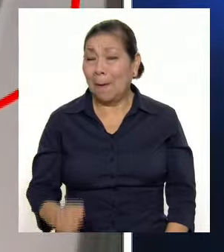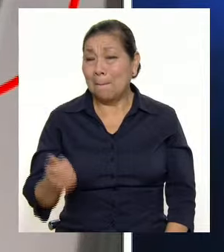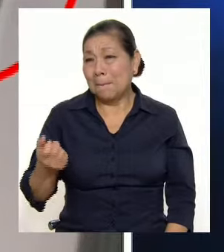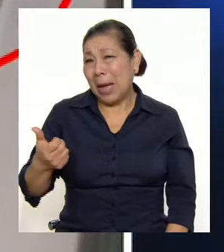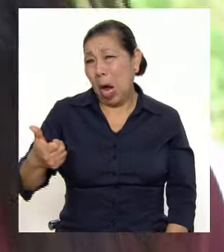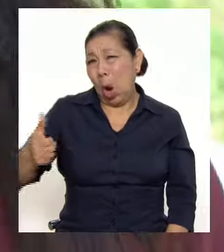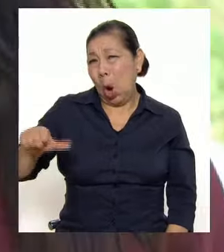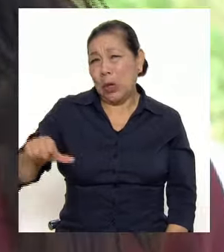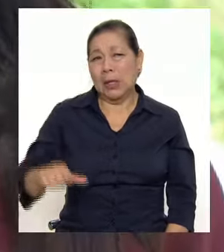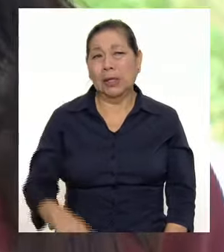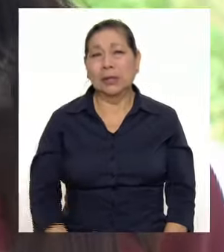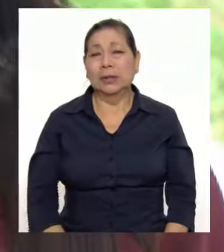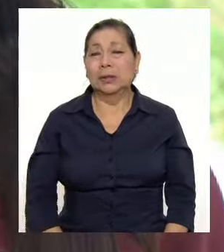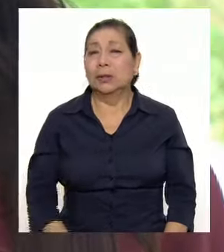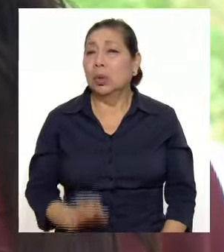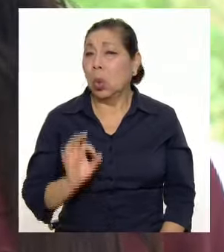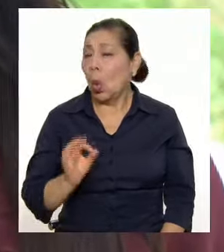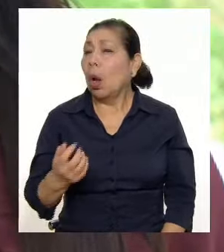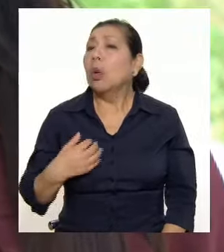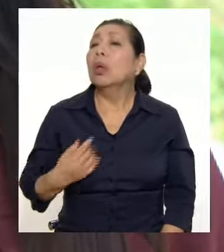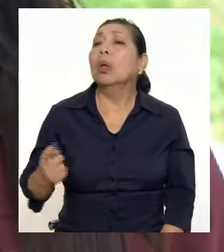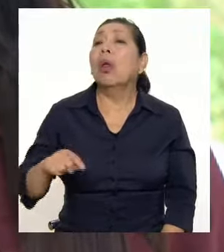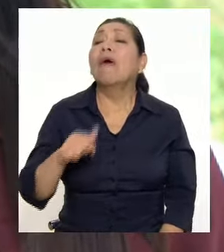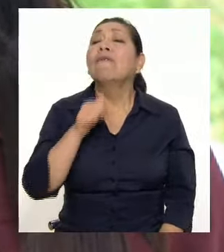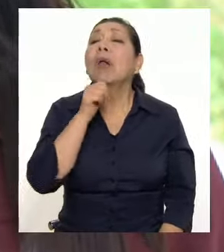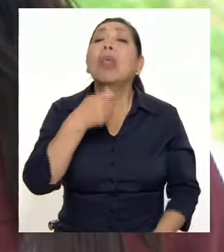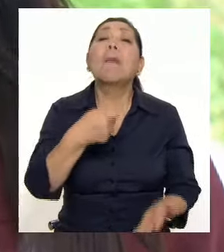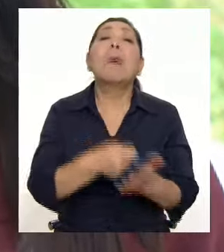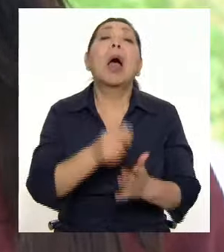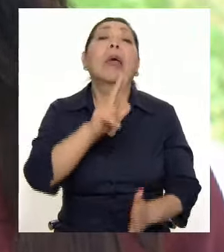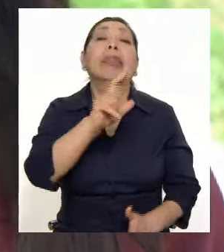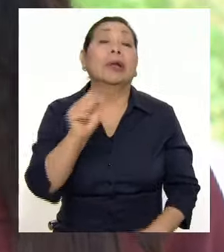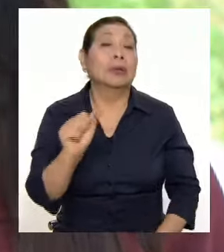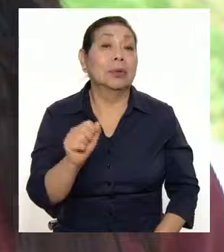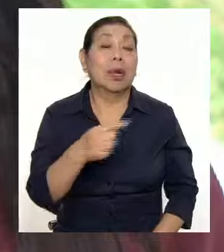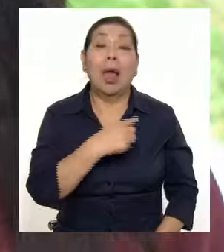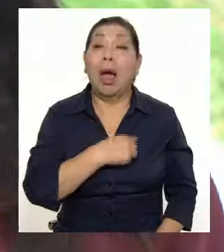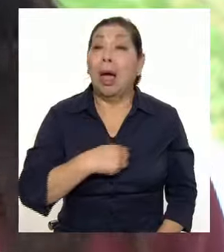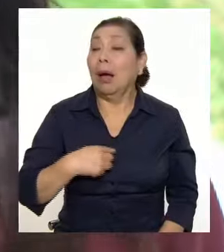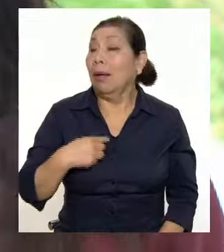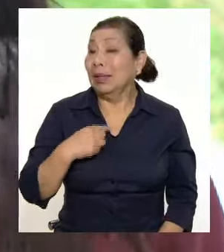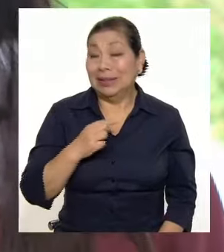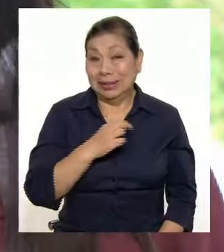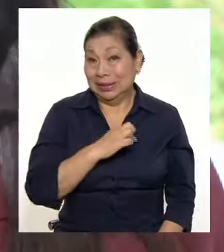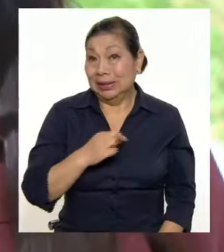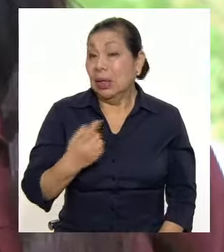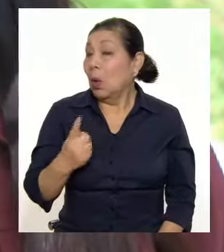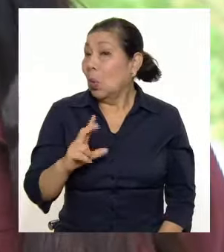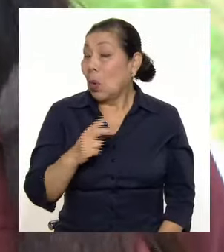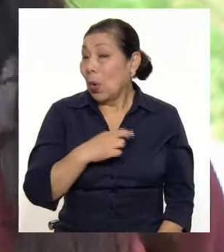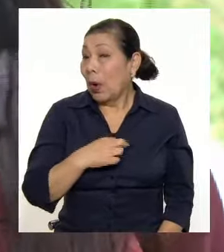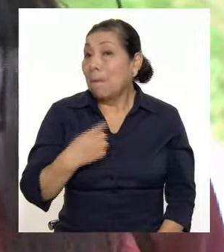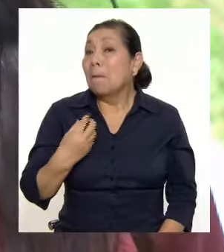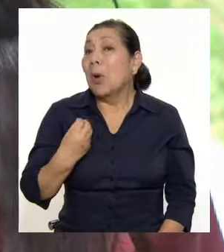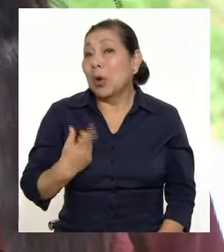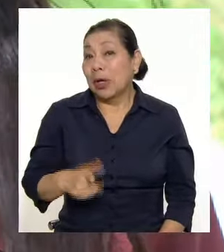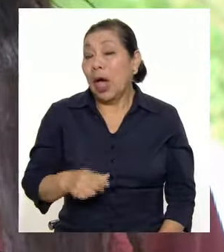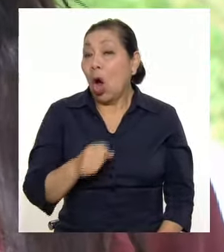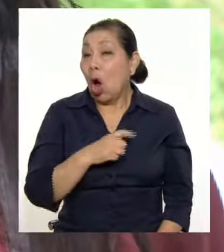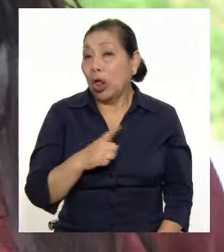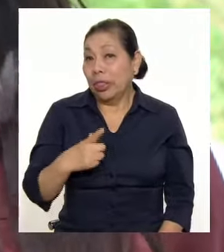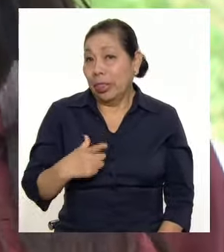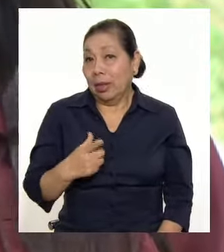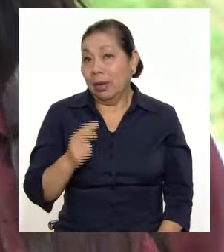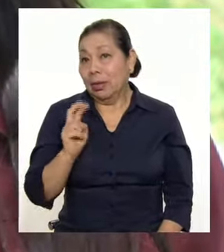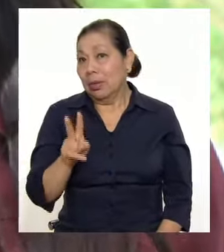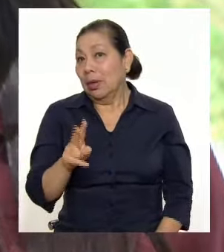empeoró. Igual dijo que iba a volver por los 300 soles, que ahora ya no es la cadena. El motivo ya no es la cadena porque el hotel ya estaba